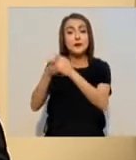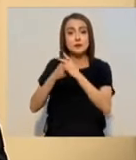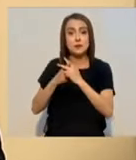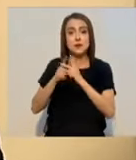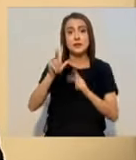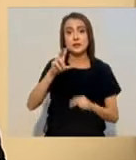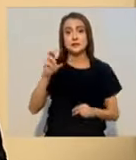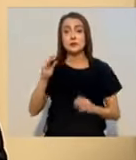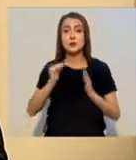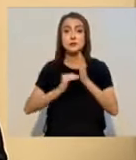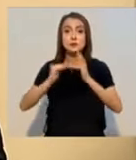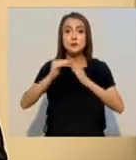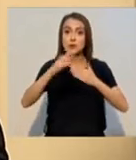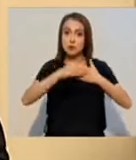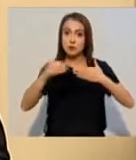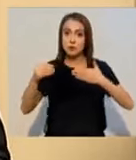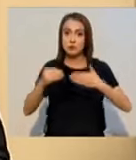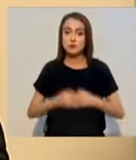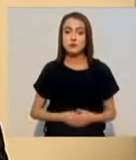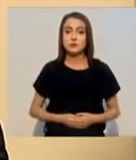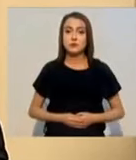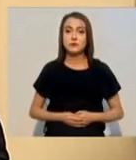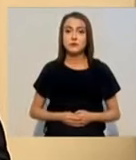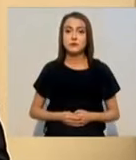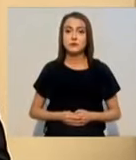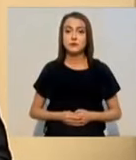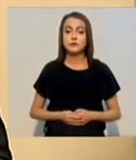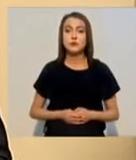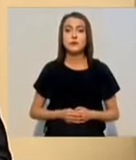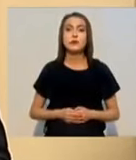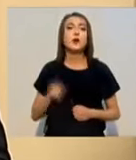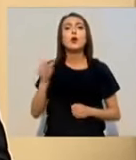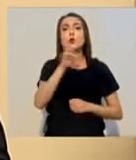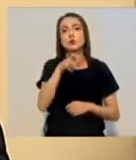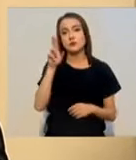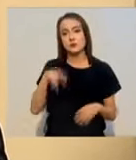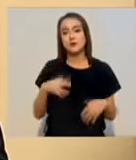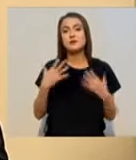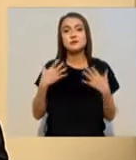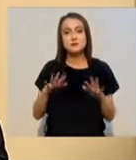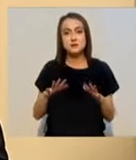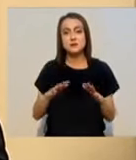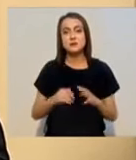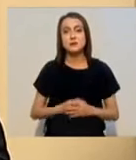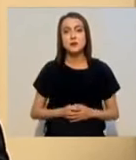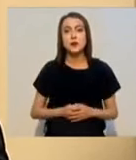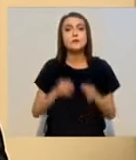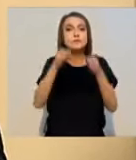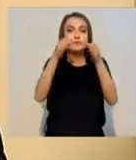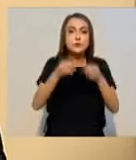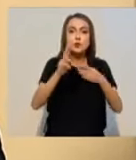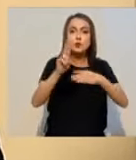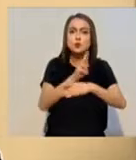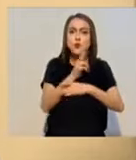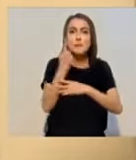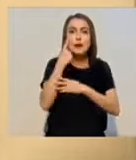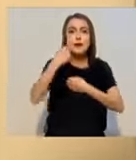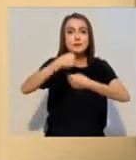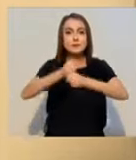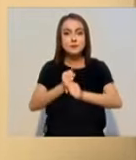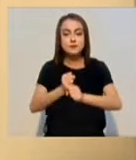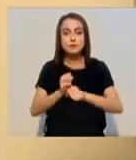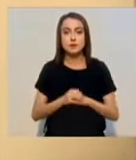por $300 millones que la República de Costa Rica ha decidido utilizarlo para la